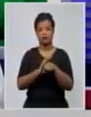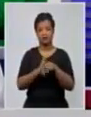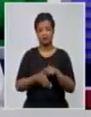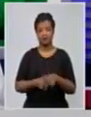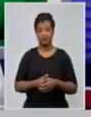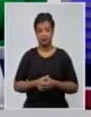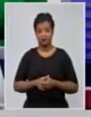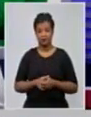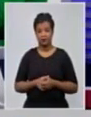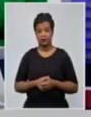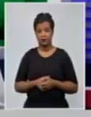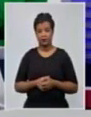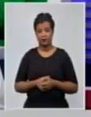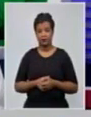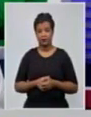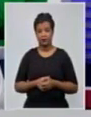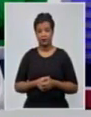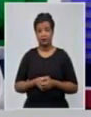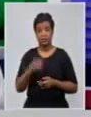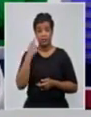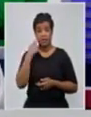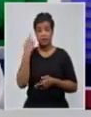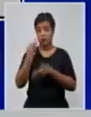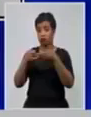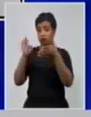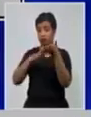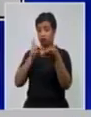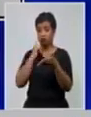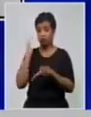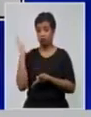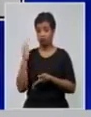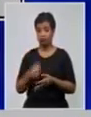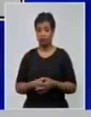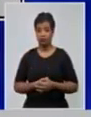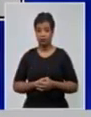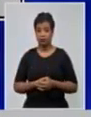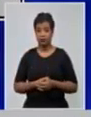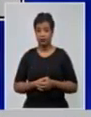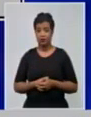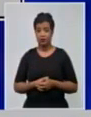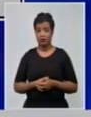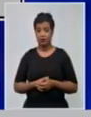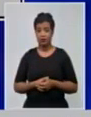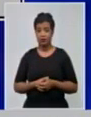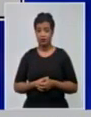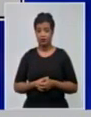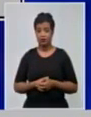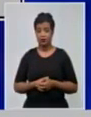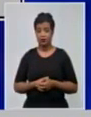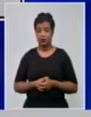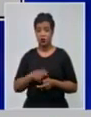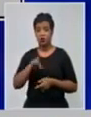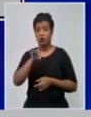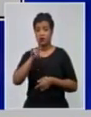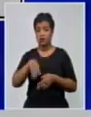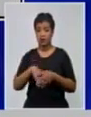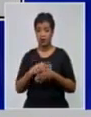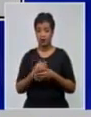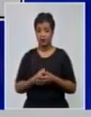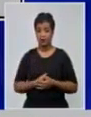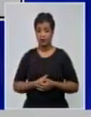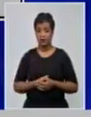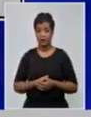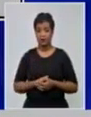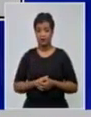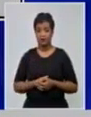infección. Si vemos el gráfico de autóctonos e importados en los últimos 15 días,